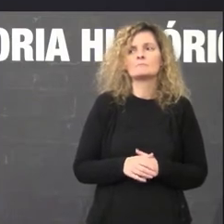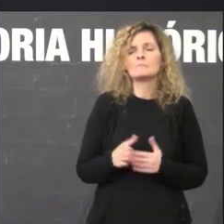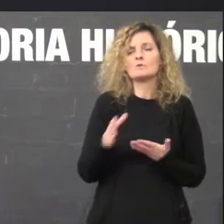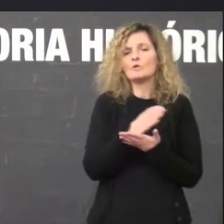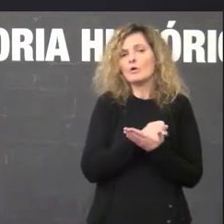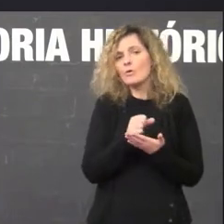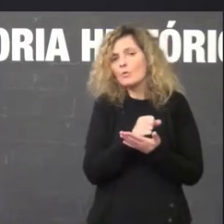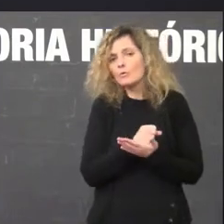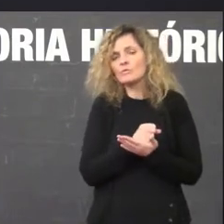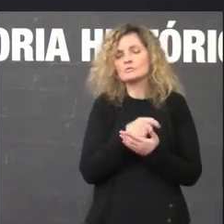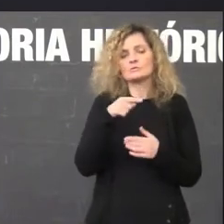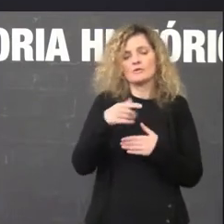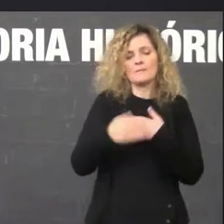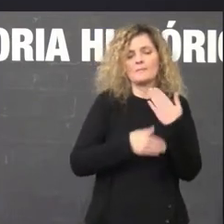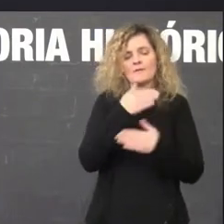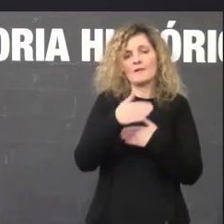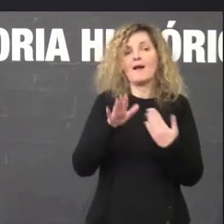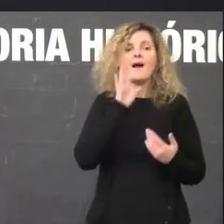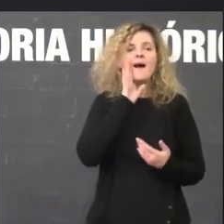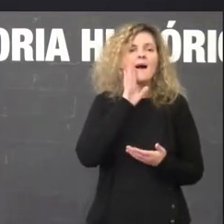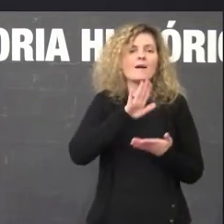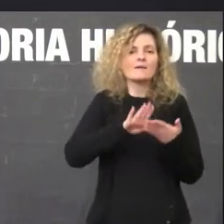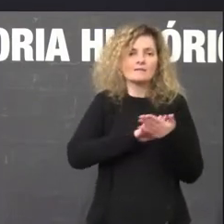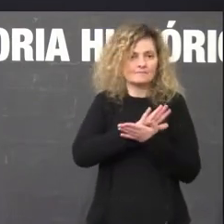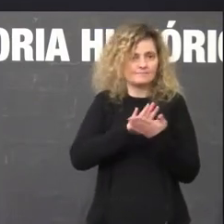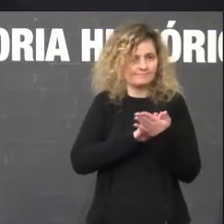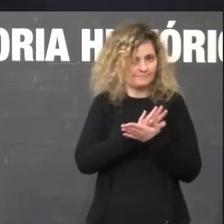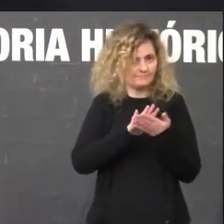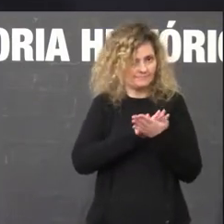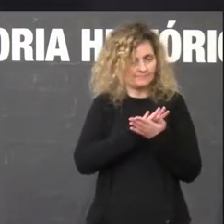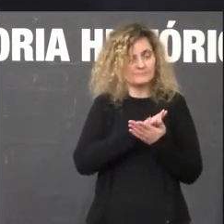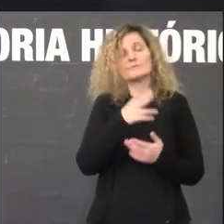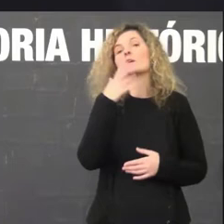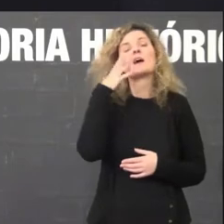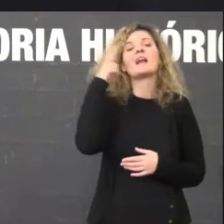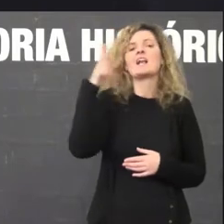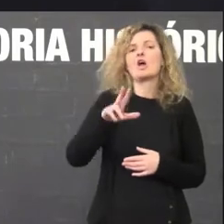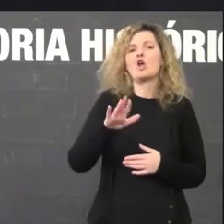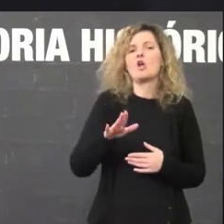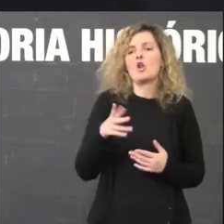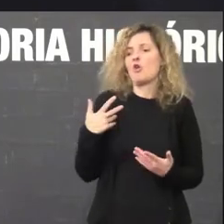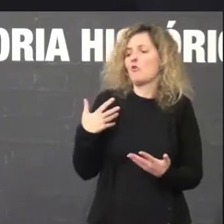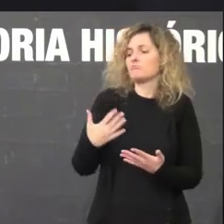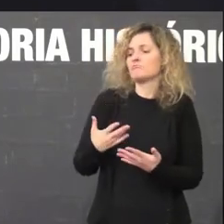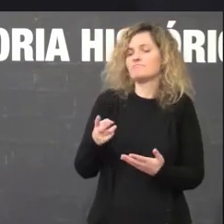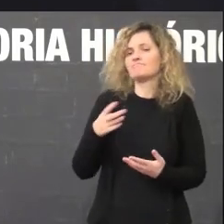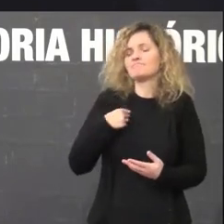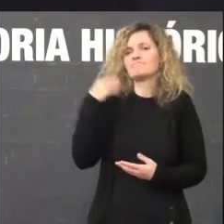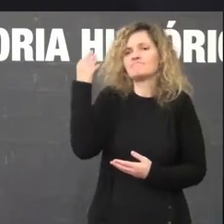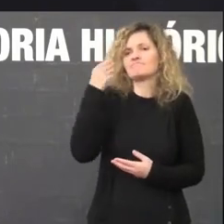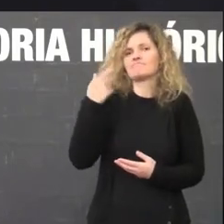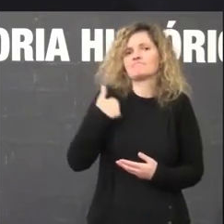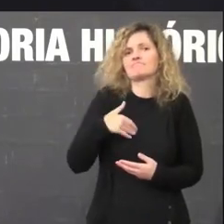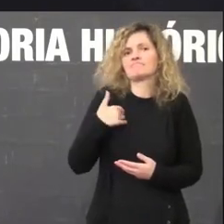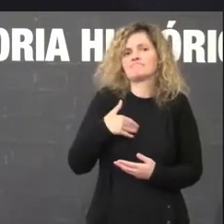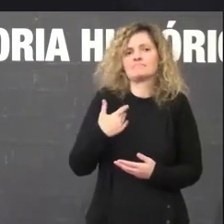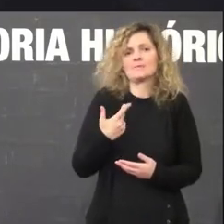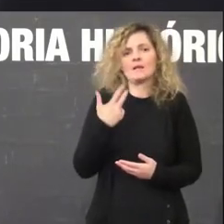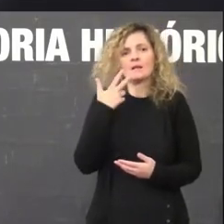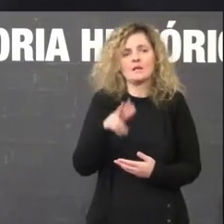todos estes procesos dos que falei. Pero o reconocimento non chega. Nos pensamos que ainda hai